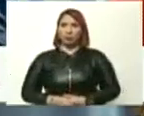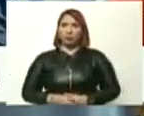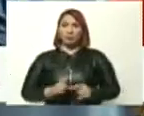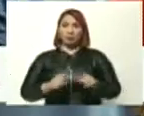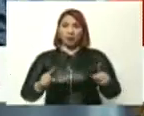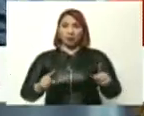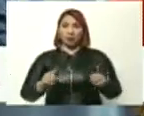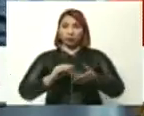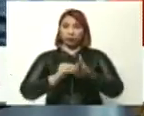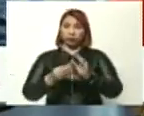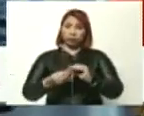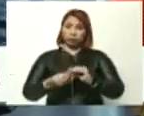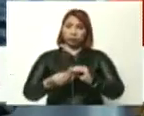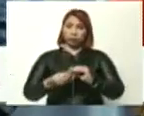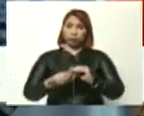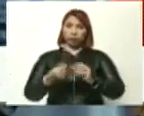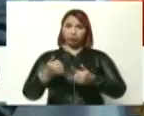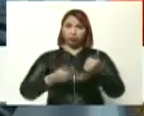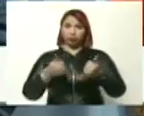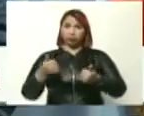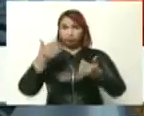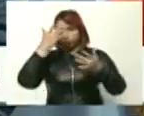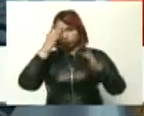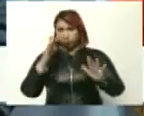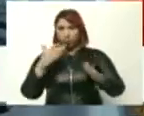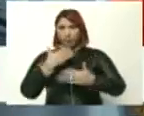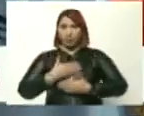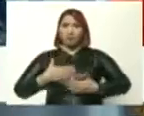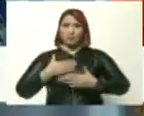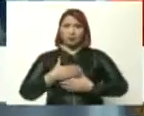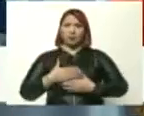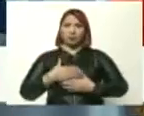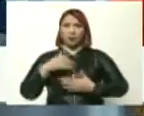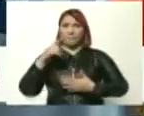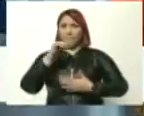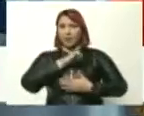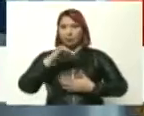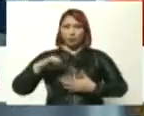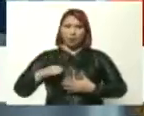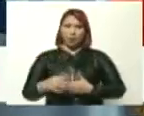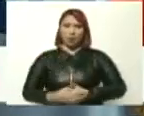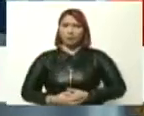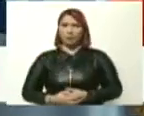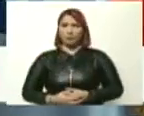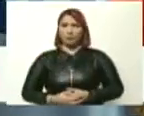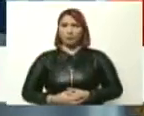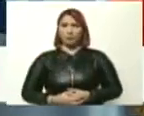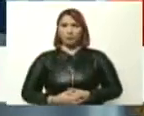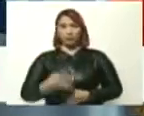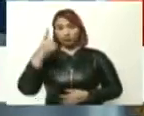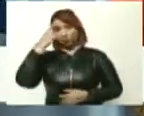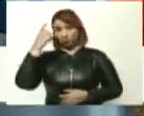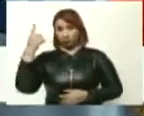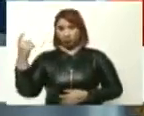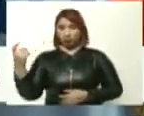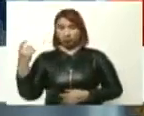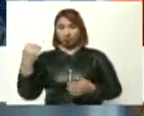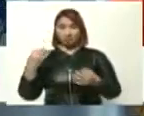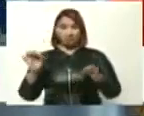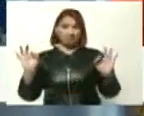cual pretende un beneficio personal. Imagínense, esta pudiera ser simple,